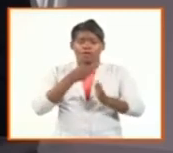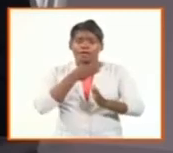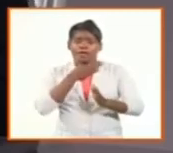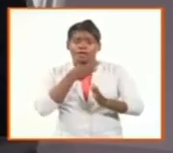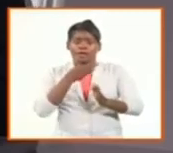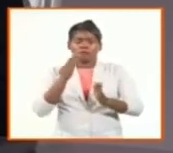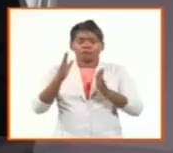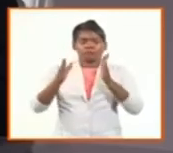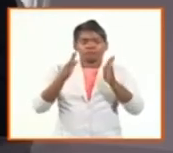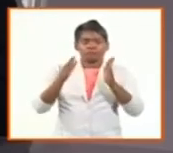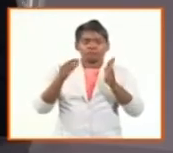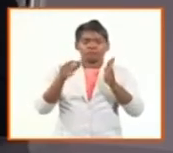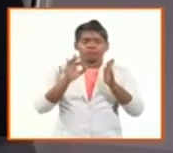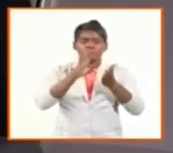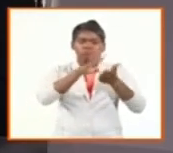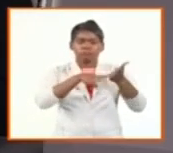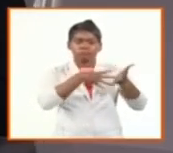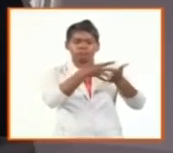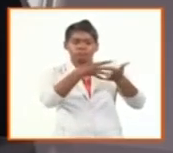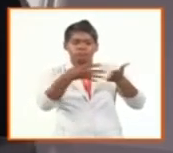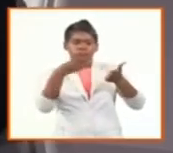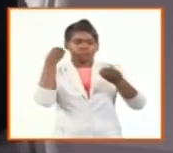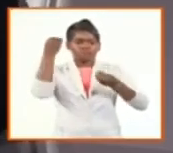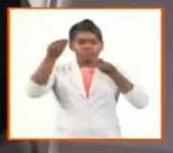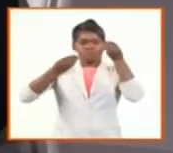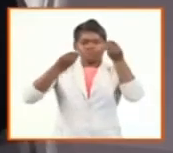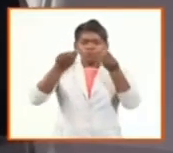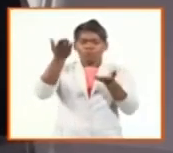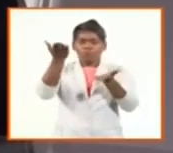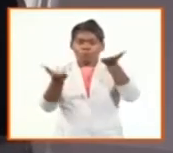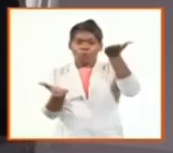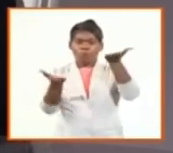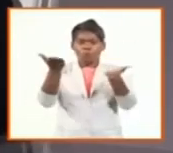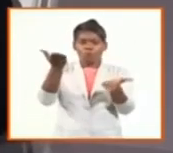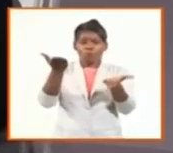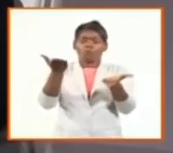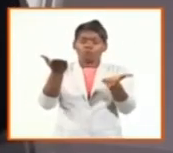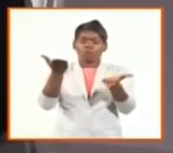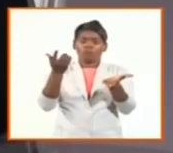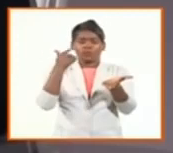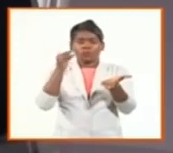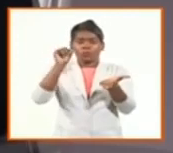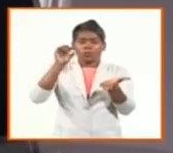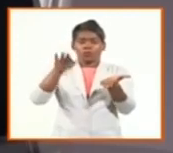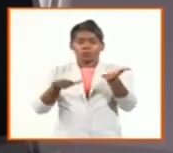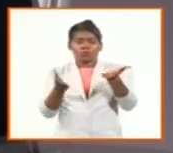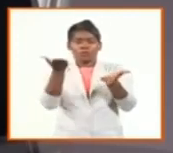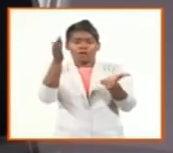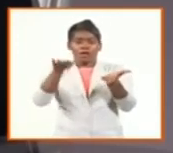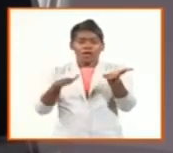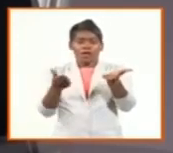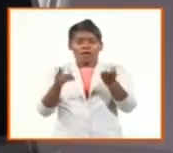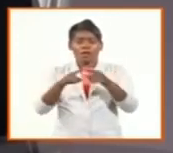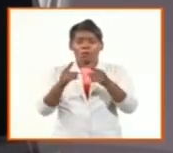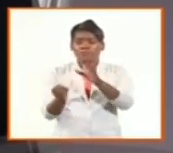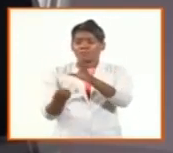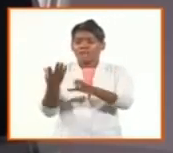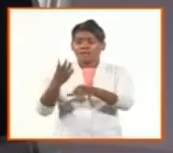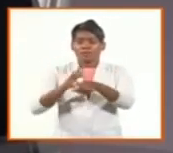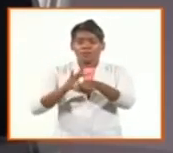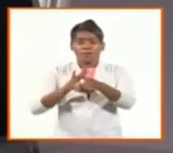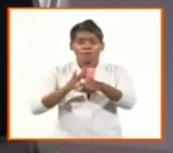en correspondencia con las proyecciones, quizás un poquitico algunas desviaciones por el tema de la Omicron, pero por ejemplo, en el mes de